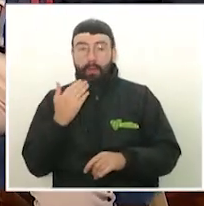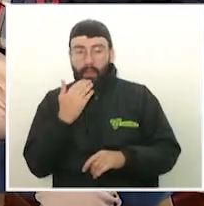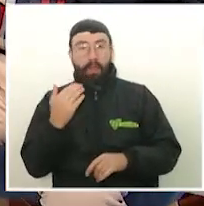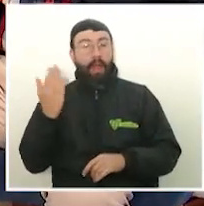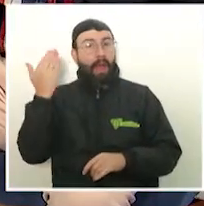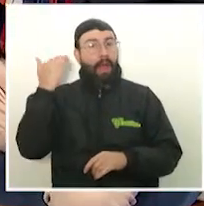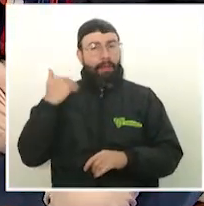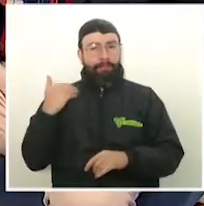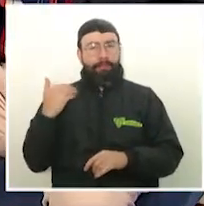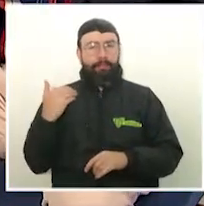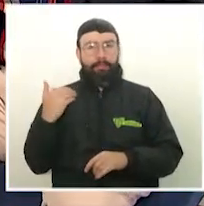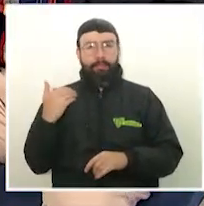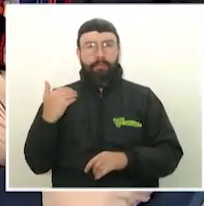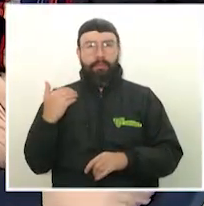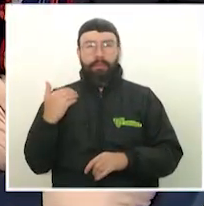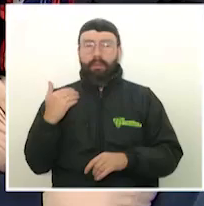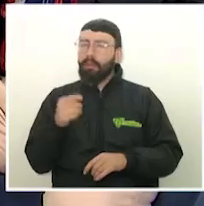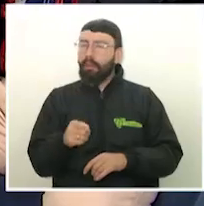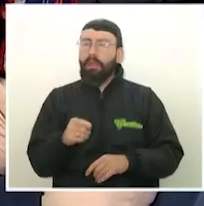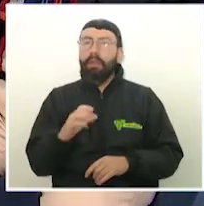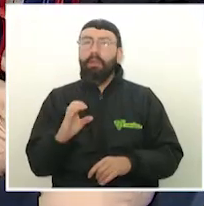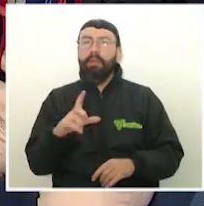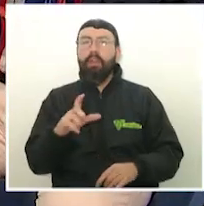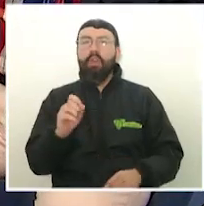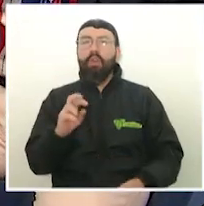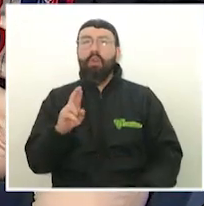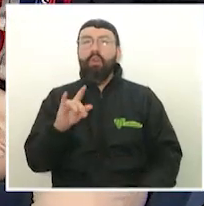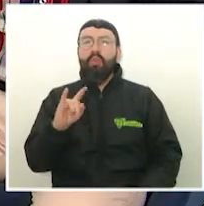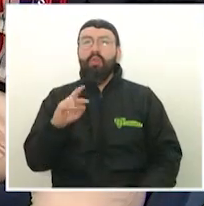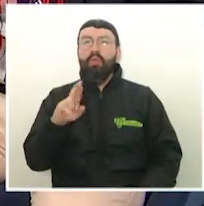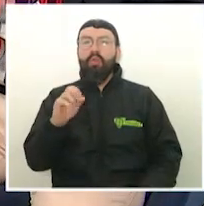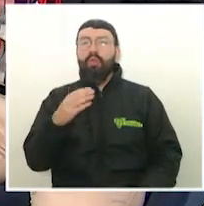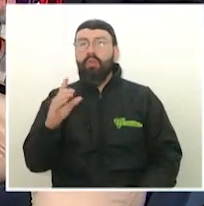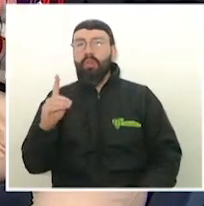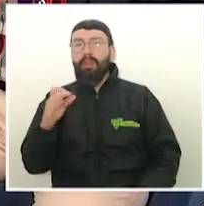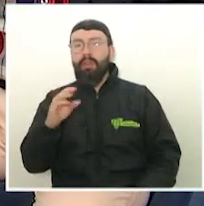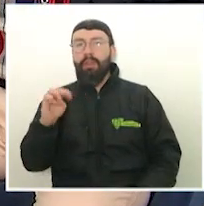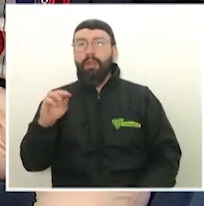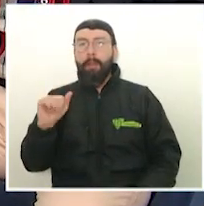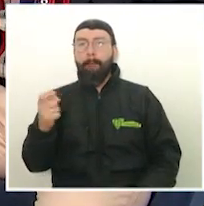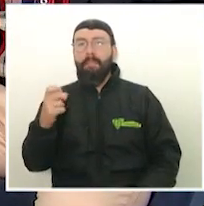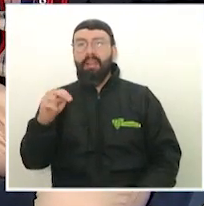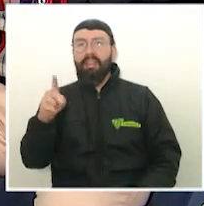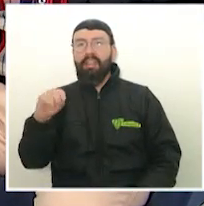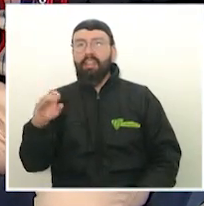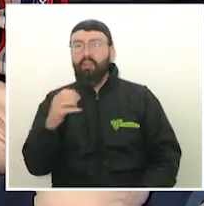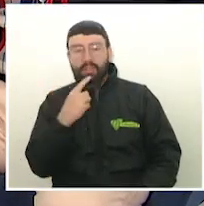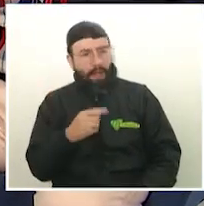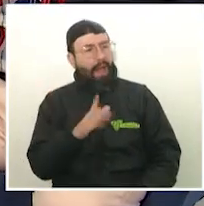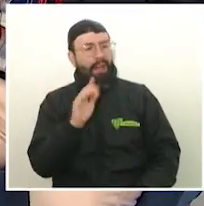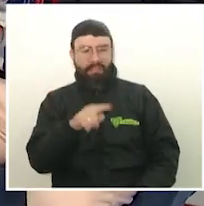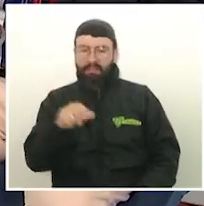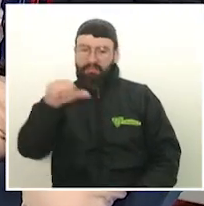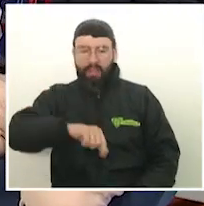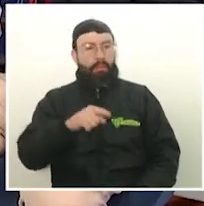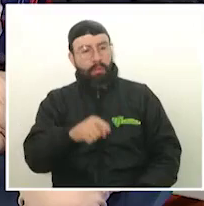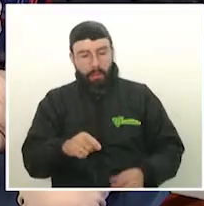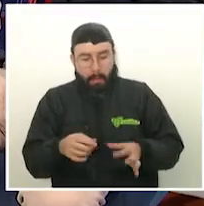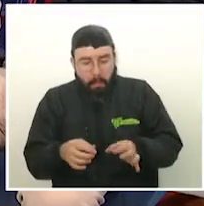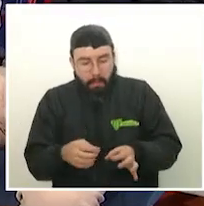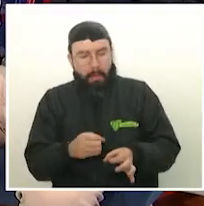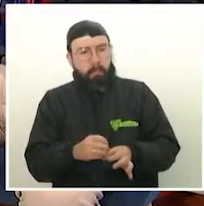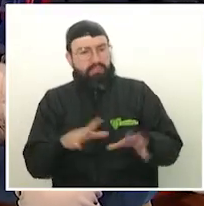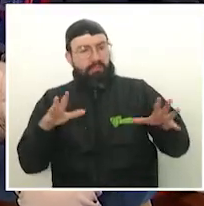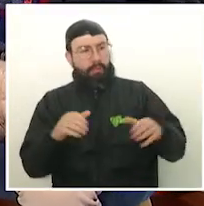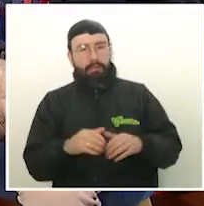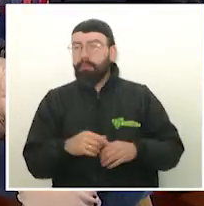vez con el, nos ha pasado varias veces con el cloruro de magnesio. No, doctor, es que ese cloruro de magnesio usted es muy malo, mire que se explotan las cápsulas. Claro, pues no es que